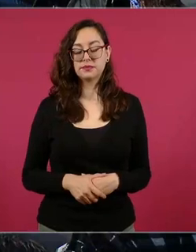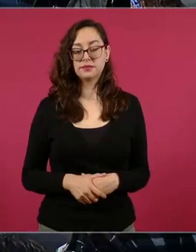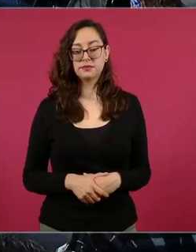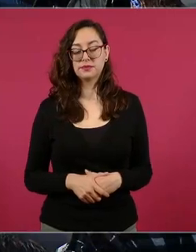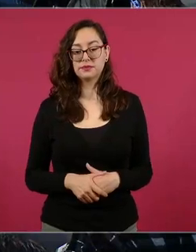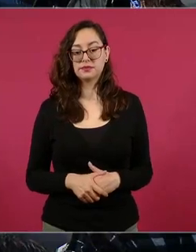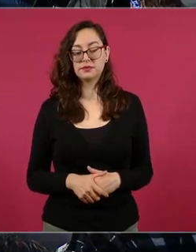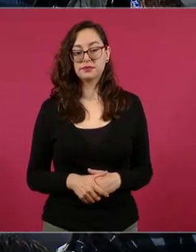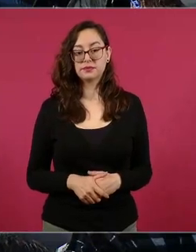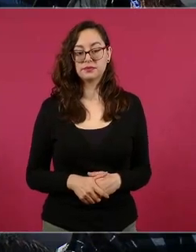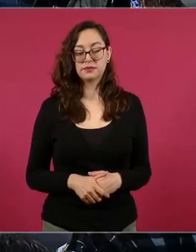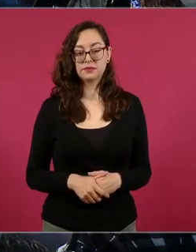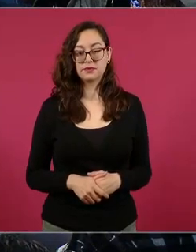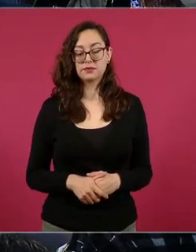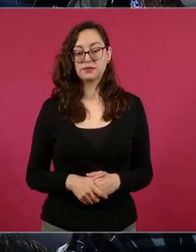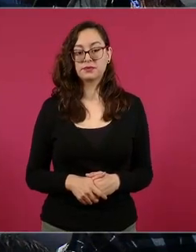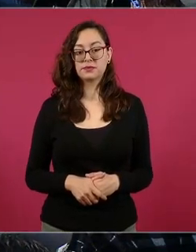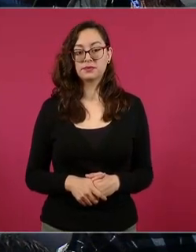A tratarlo.